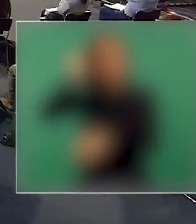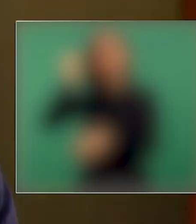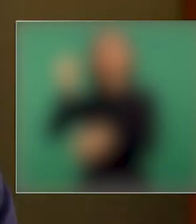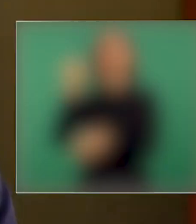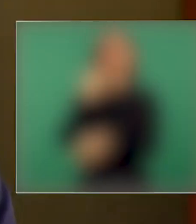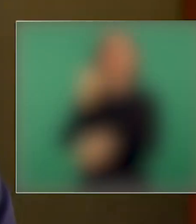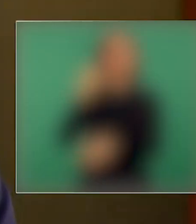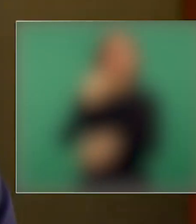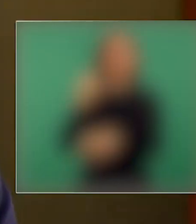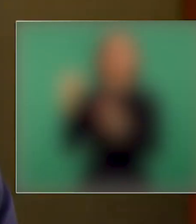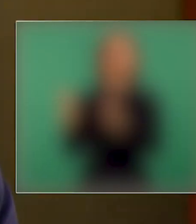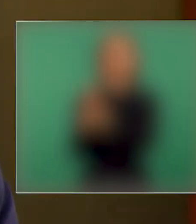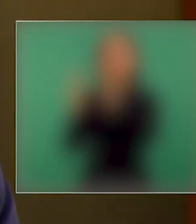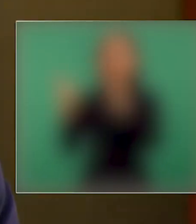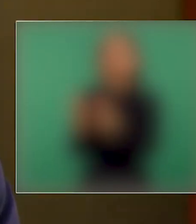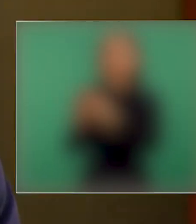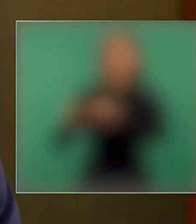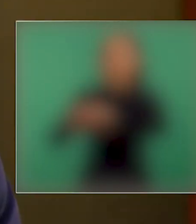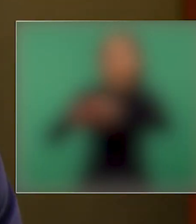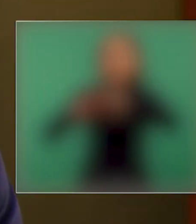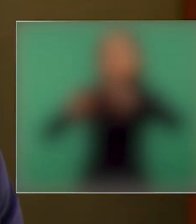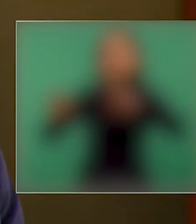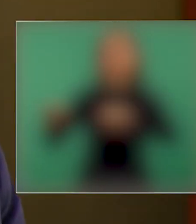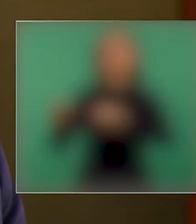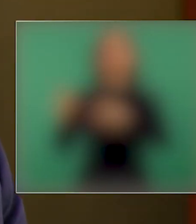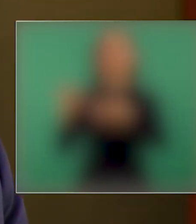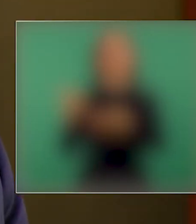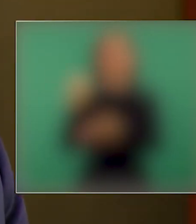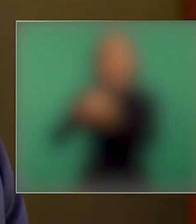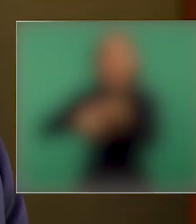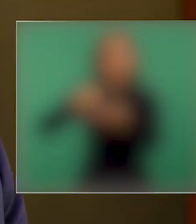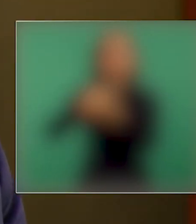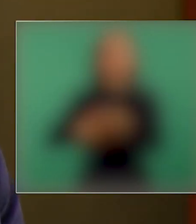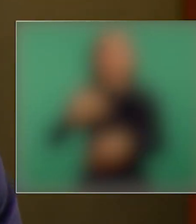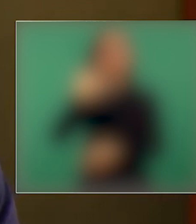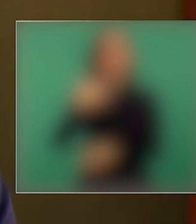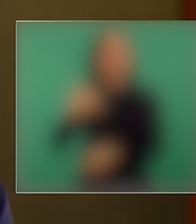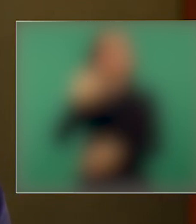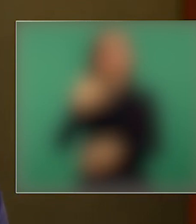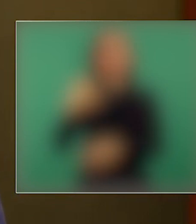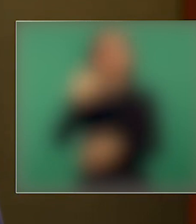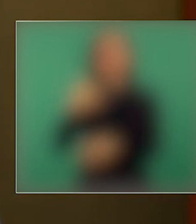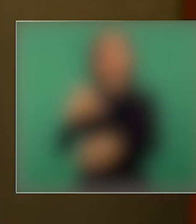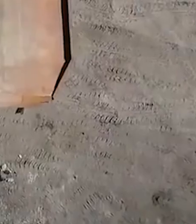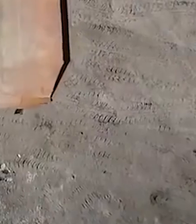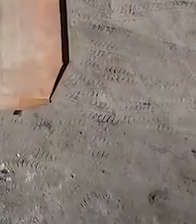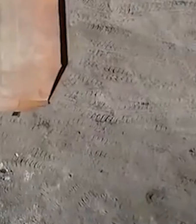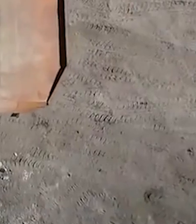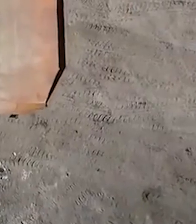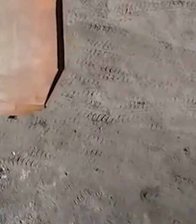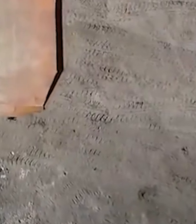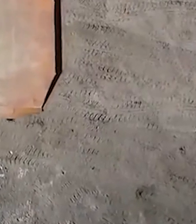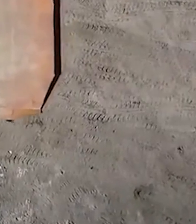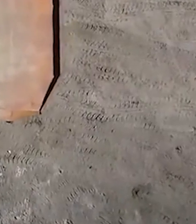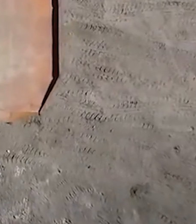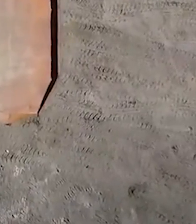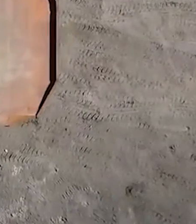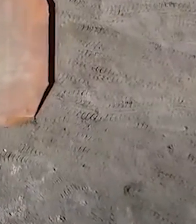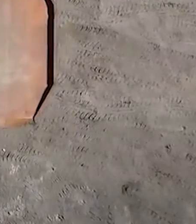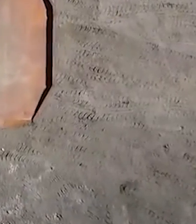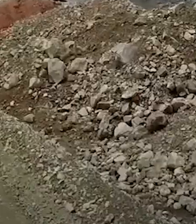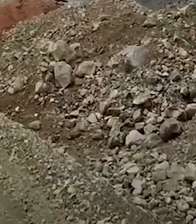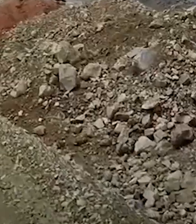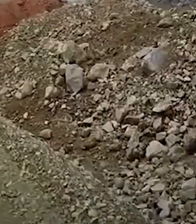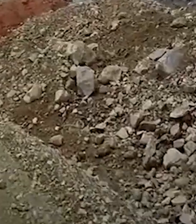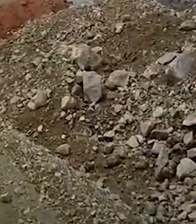explotación y manejo de litio fue el elemento económico detrás del golpe de Estado en su país durante 2019. El presidente mexicano, Andrés